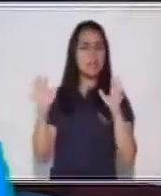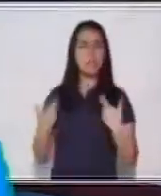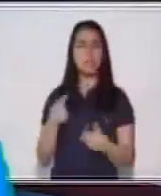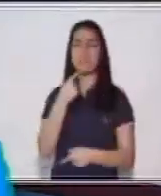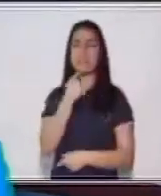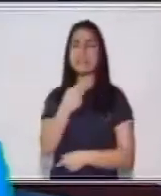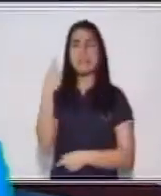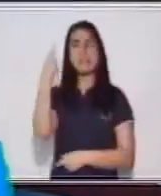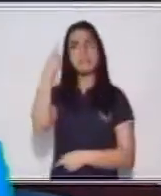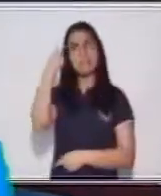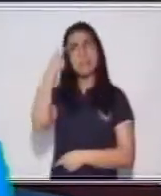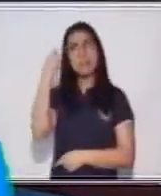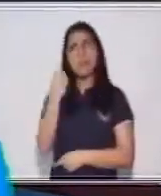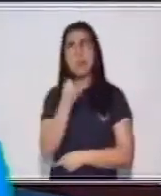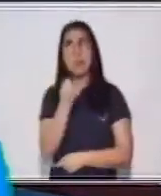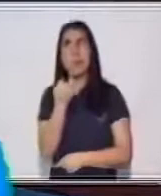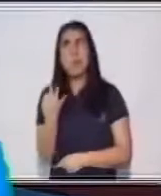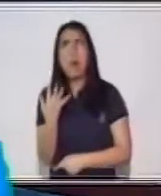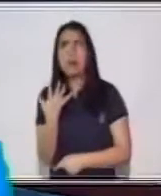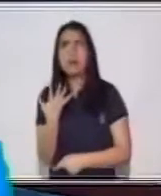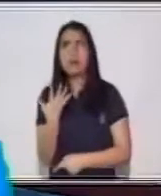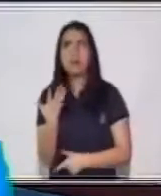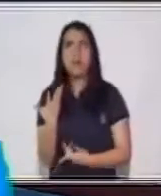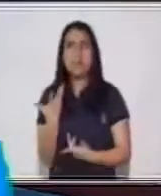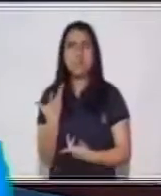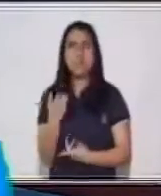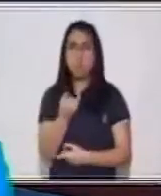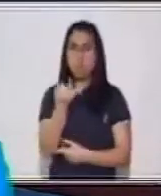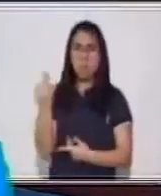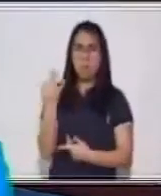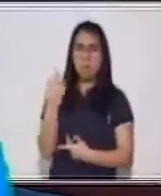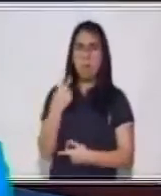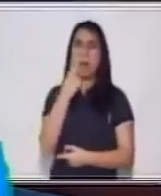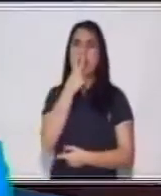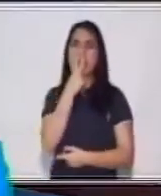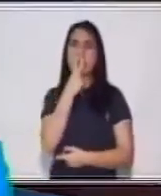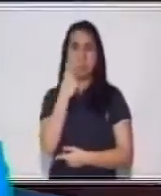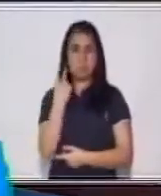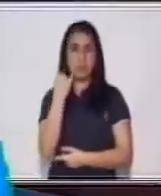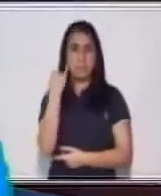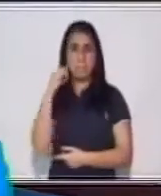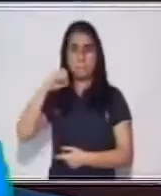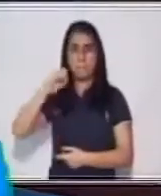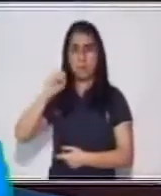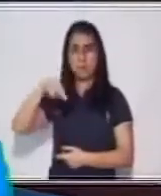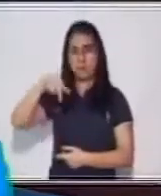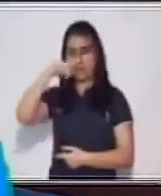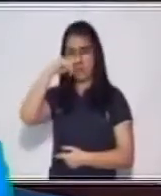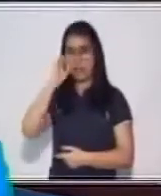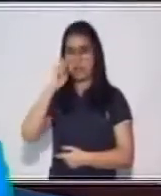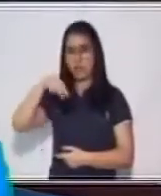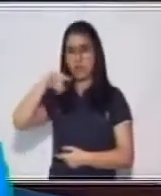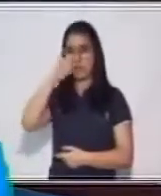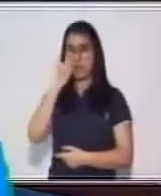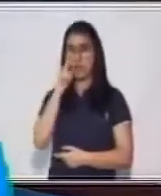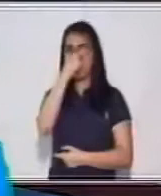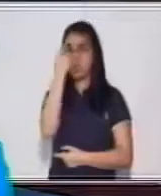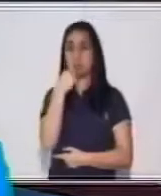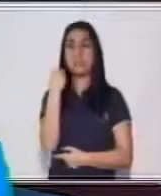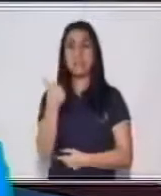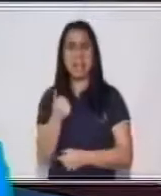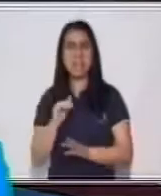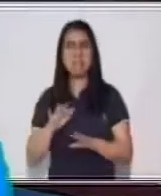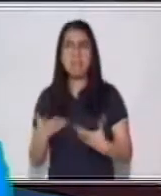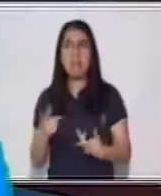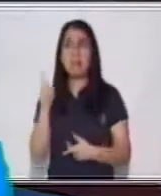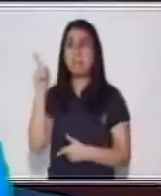calculemos el valor de la hipotenusa, que es H, ¿sí? Para este triángulo rectángulo que tiene un